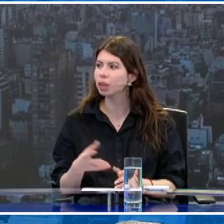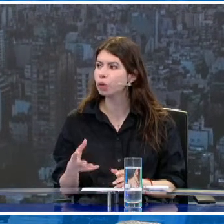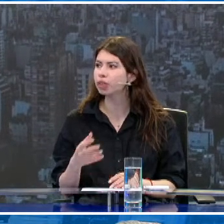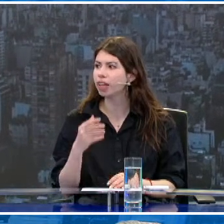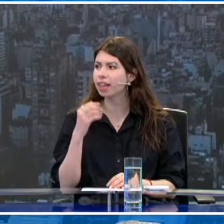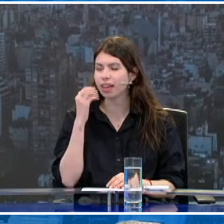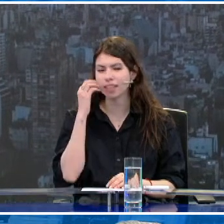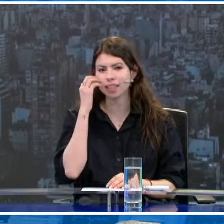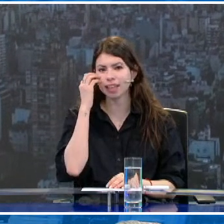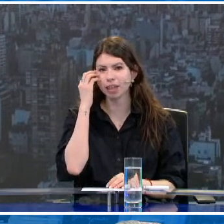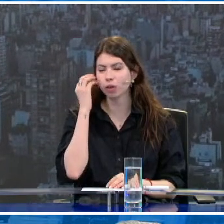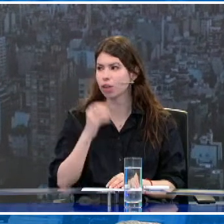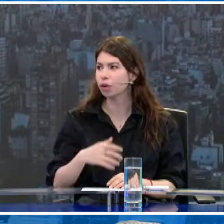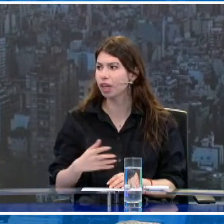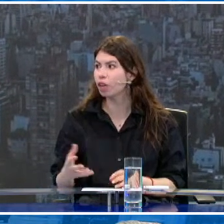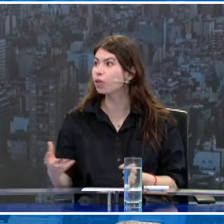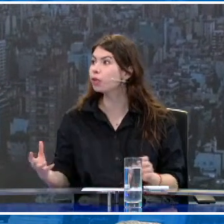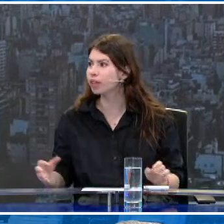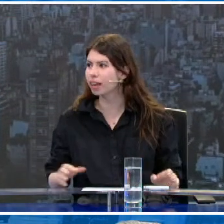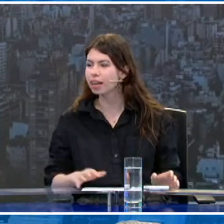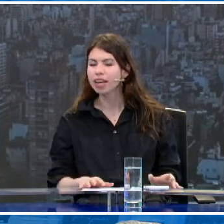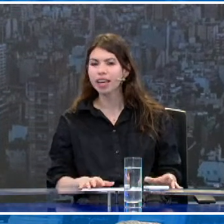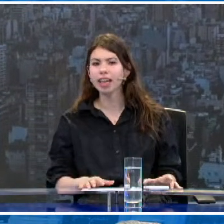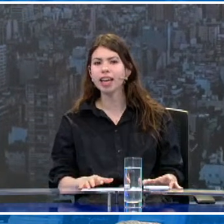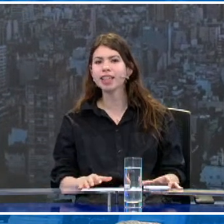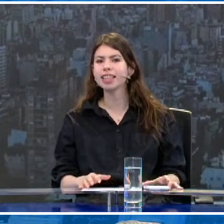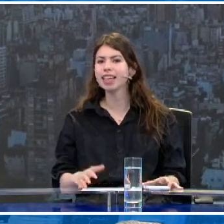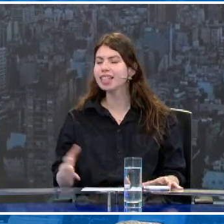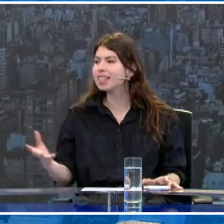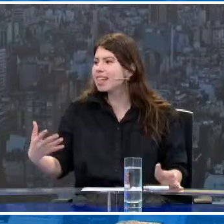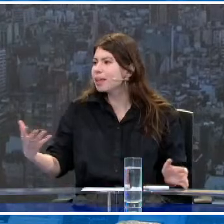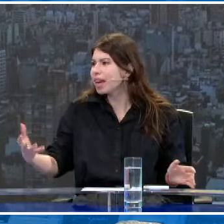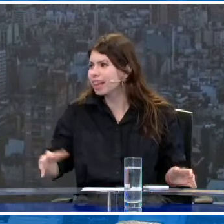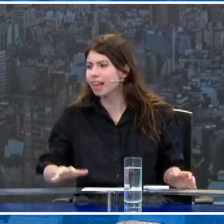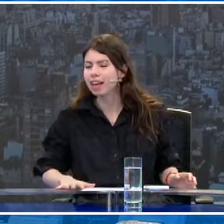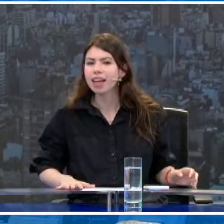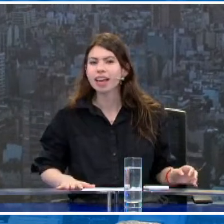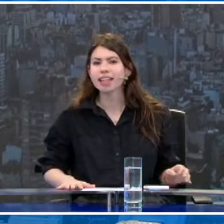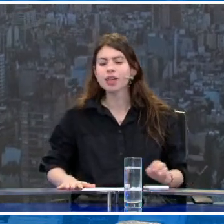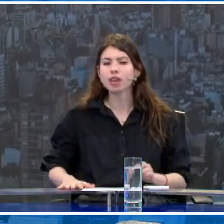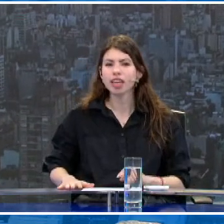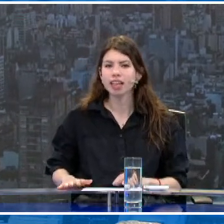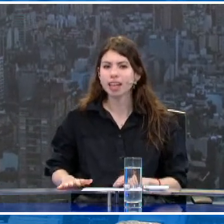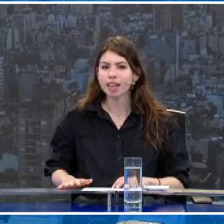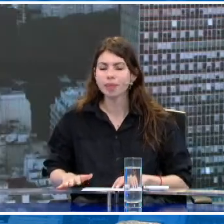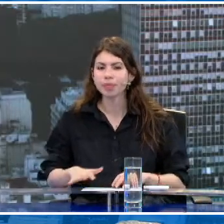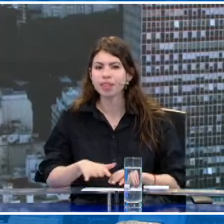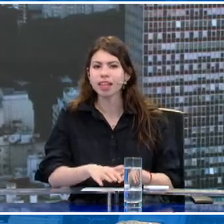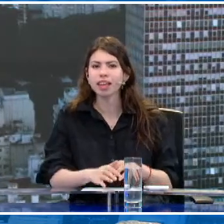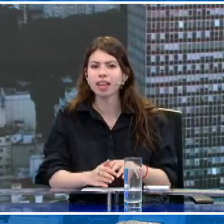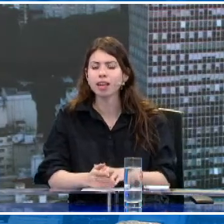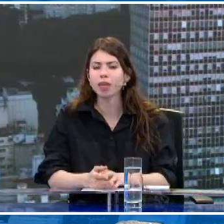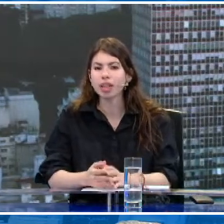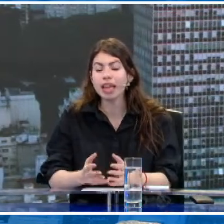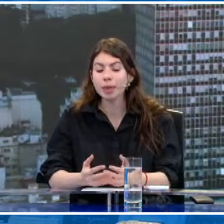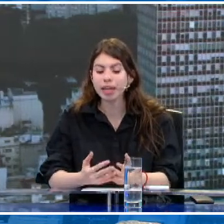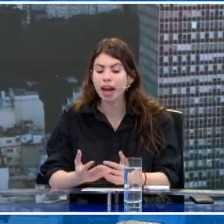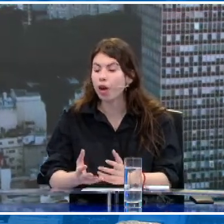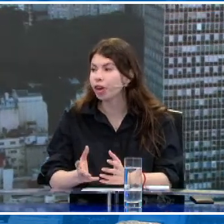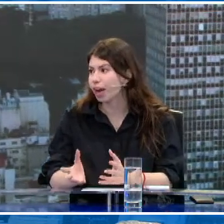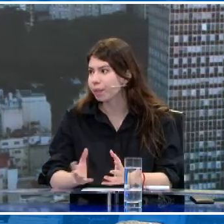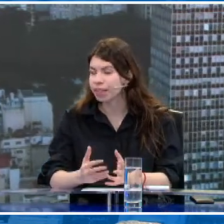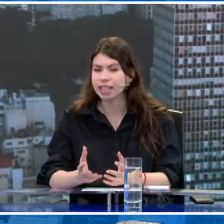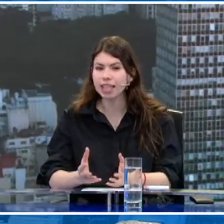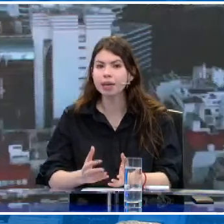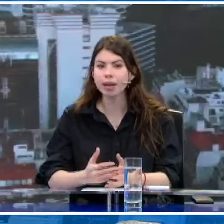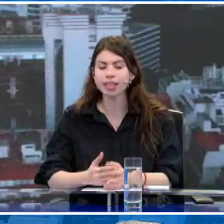que le gusta hacer estas cosas, que lo disfruta, Sí. que se divierte, que es algo que le divierte.